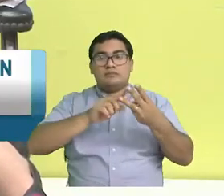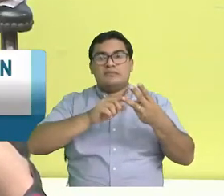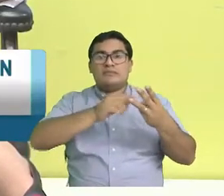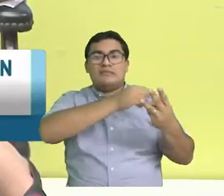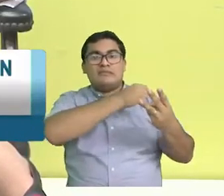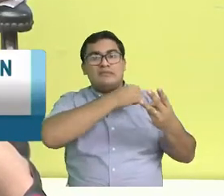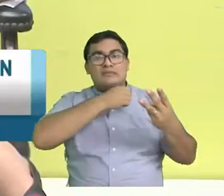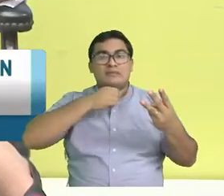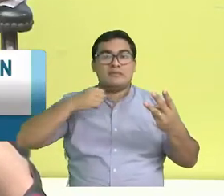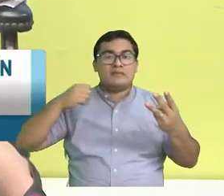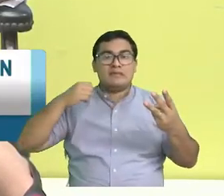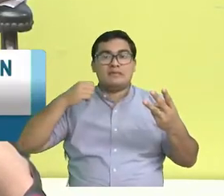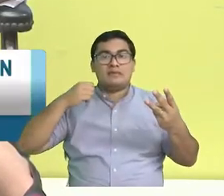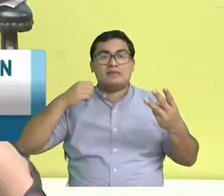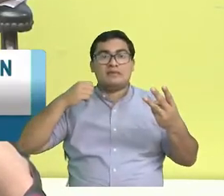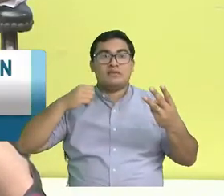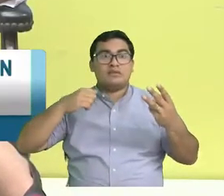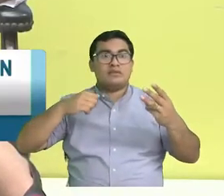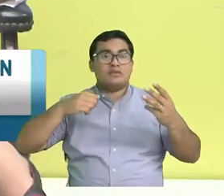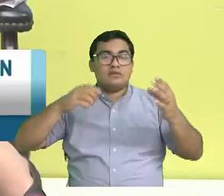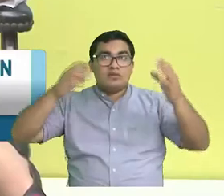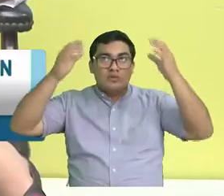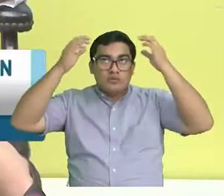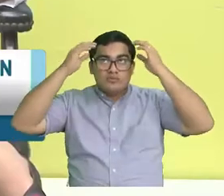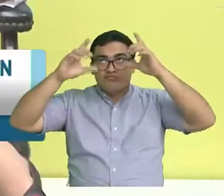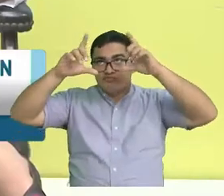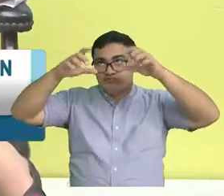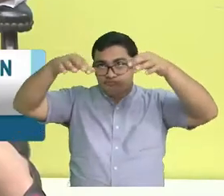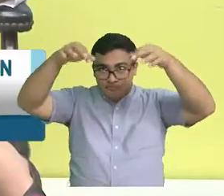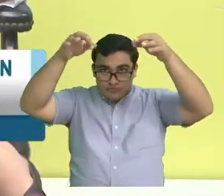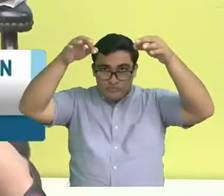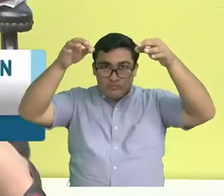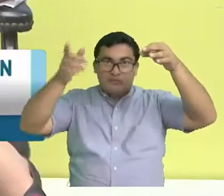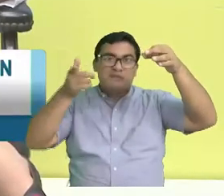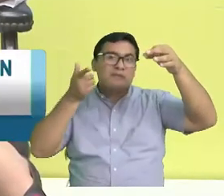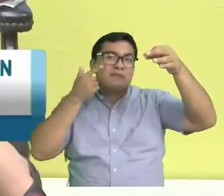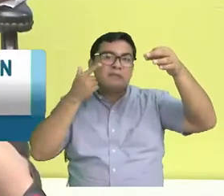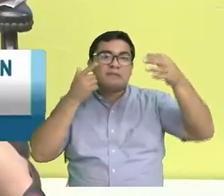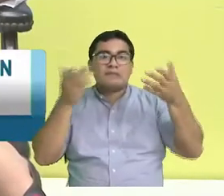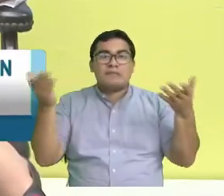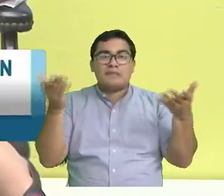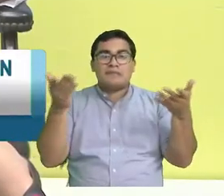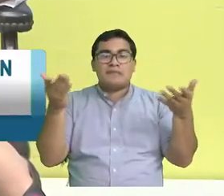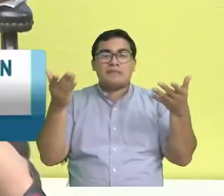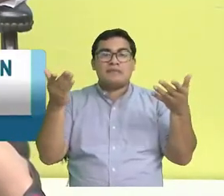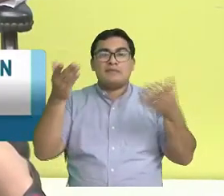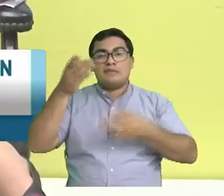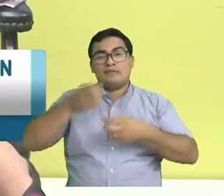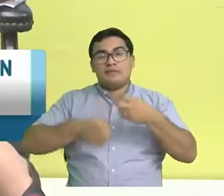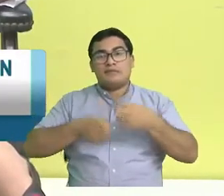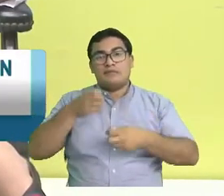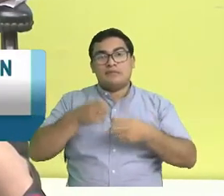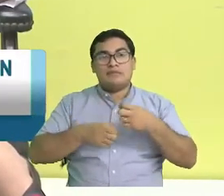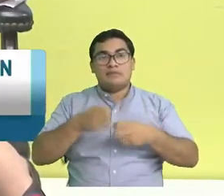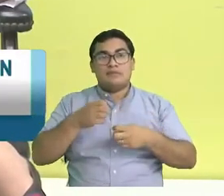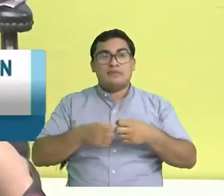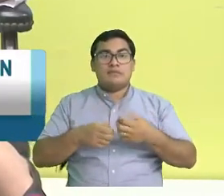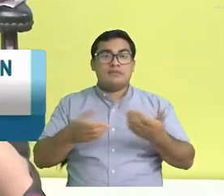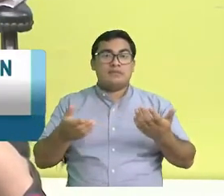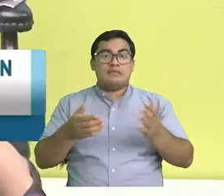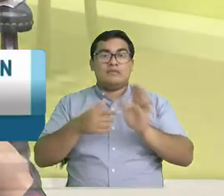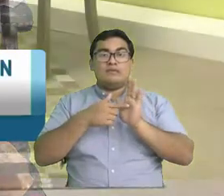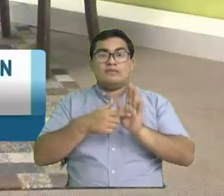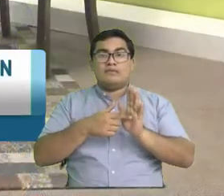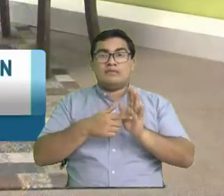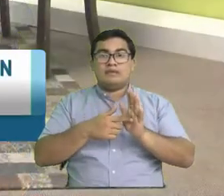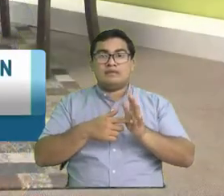tenemos que tener una imagen de la estructura interna del cerebro, para descartar que la causa de este problema sea orgánica. Un